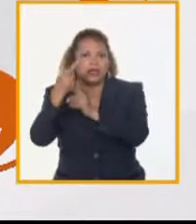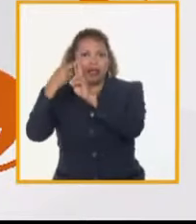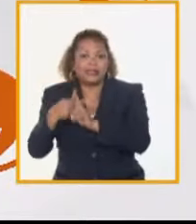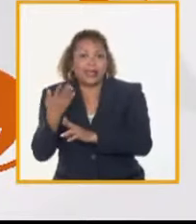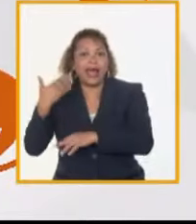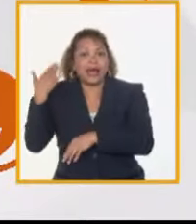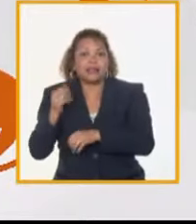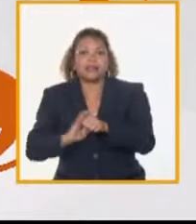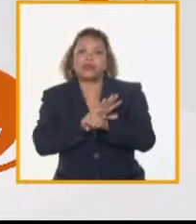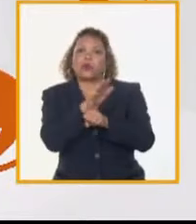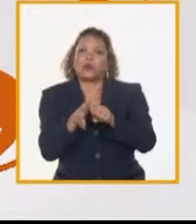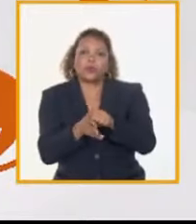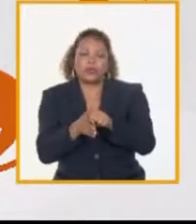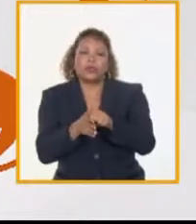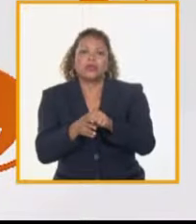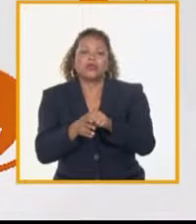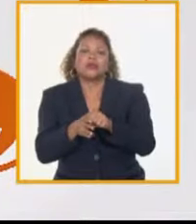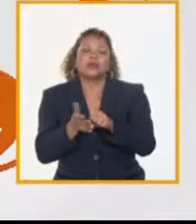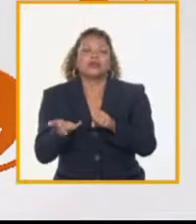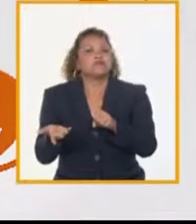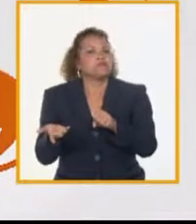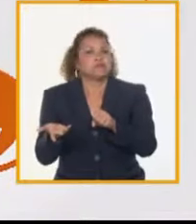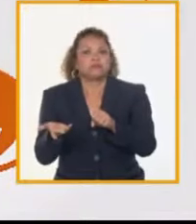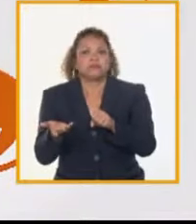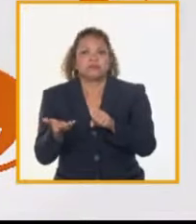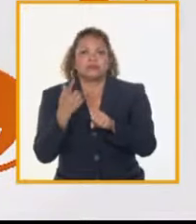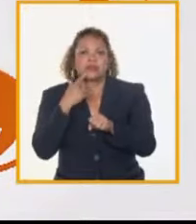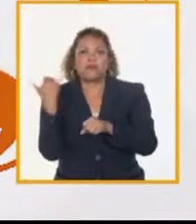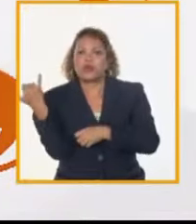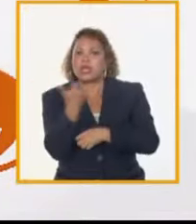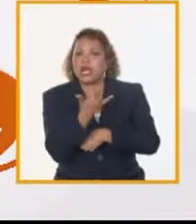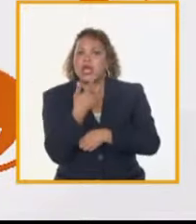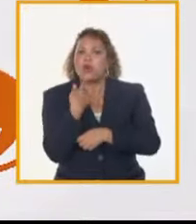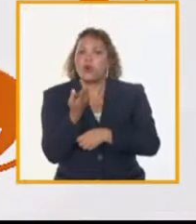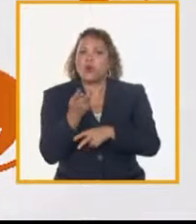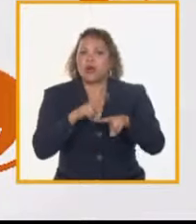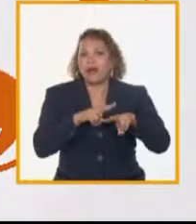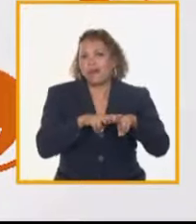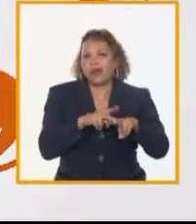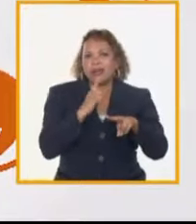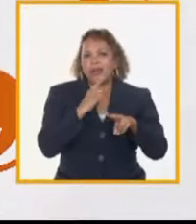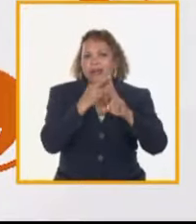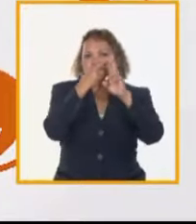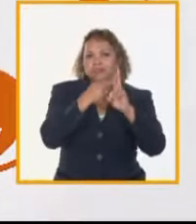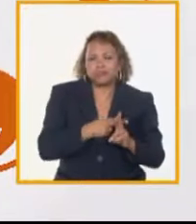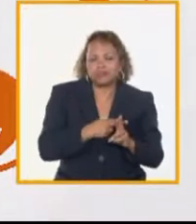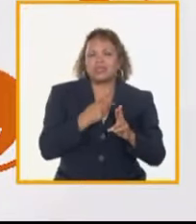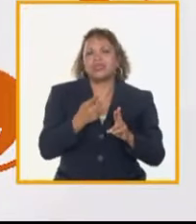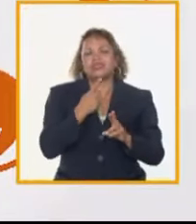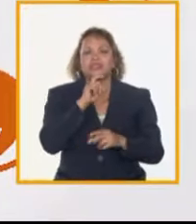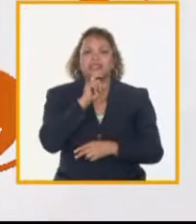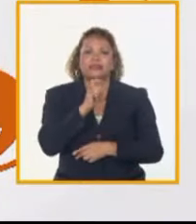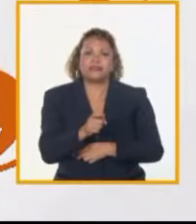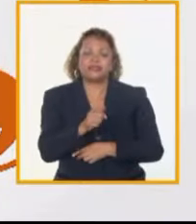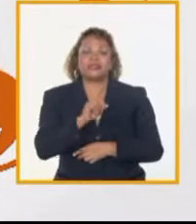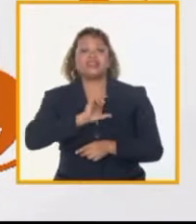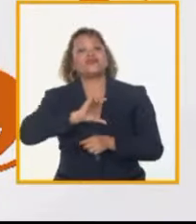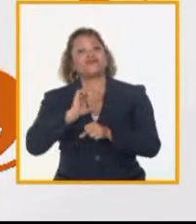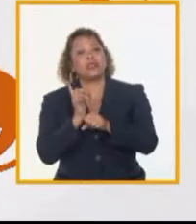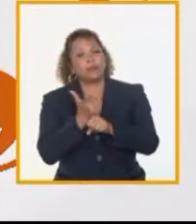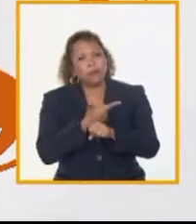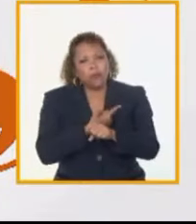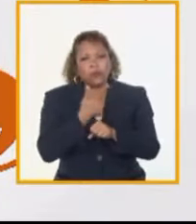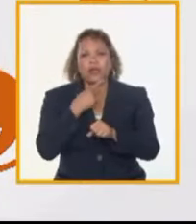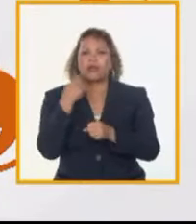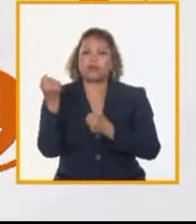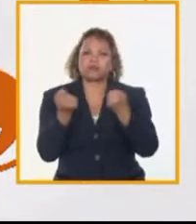la COVID. Además, se salen las rutas de la vía que trae y esto trae inconformidad a los pasajeros y también demora a los viajes que se